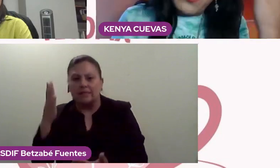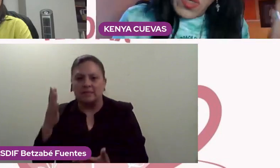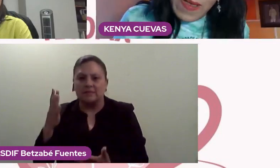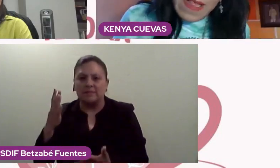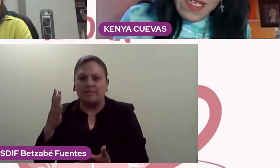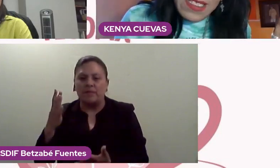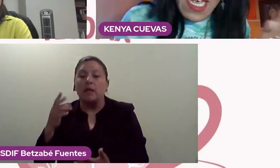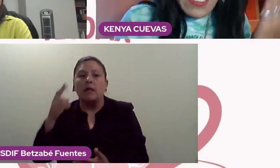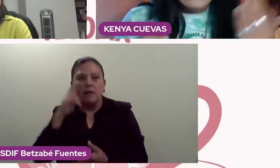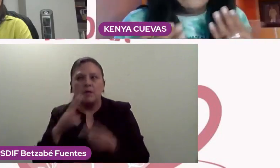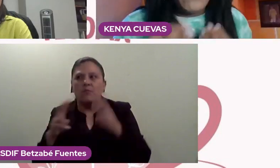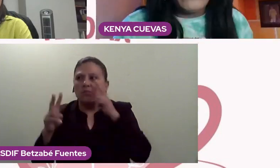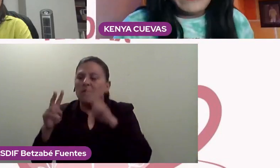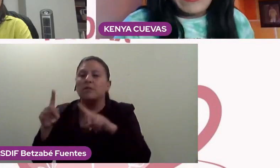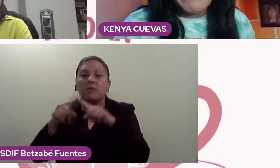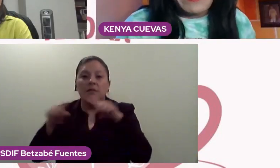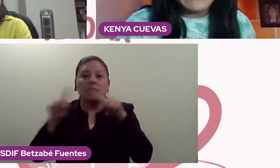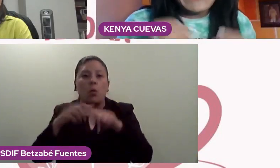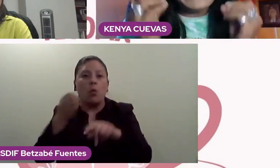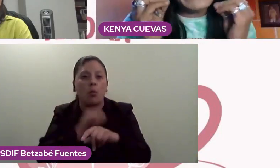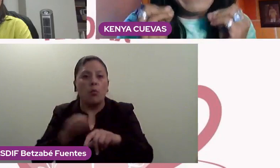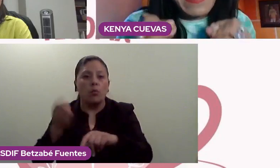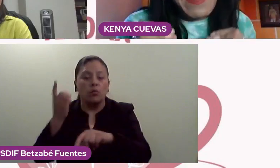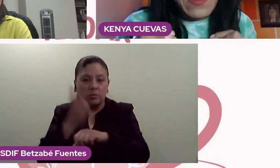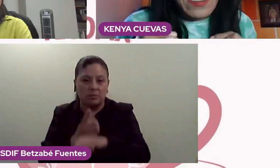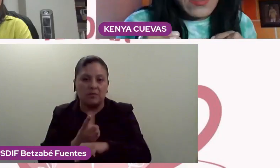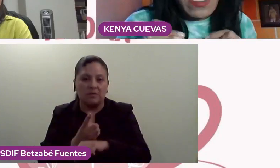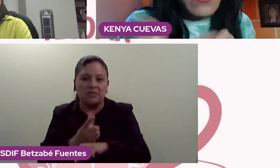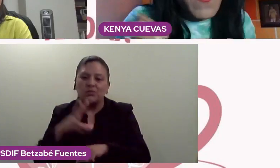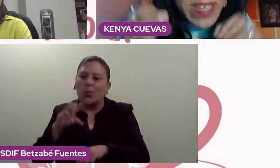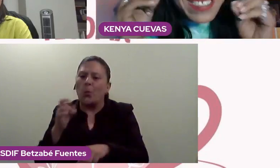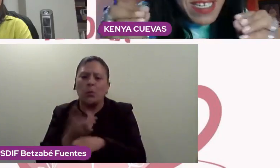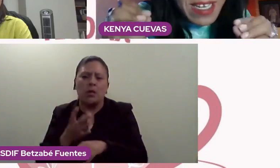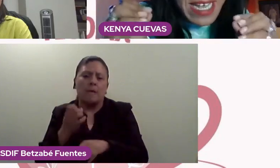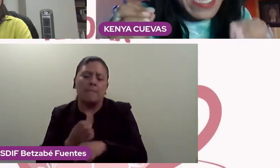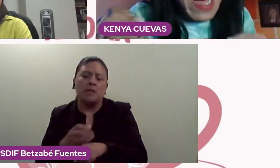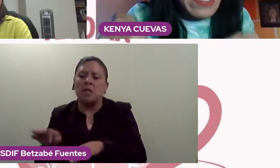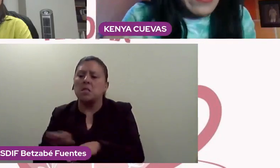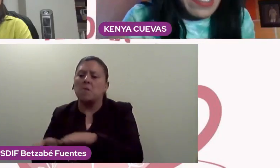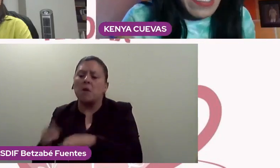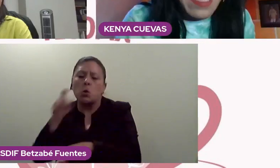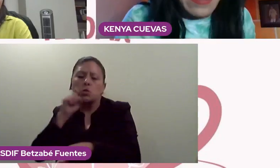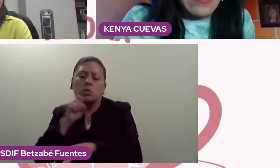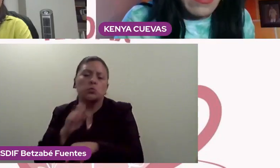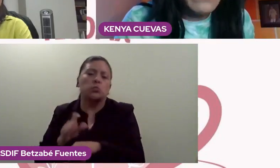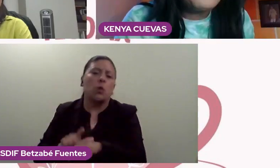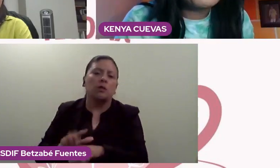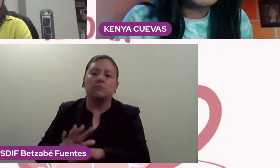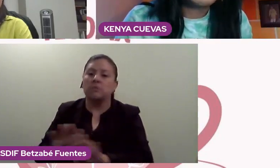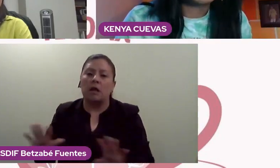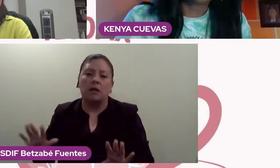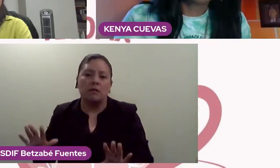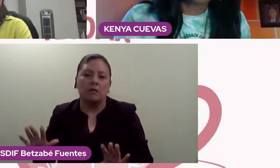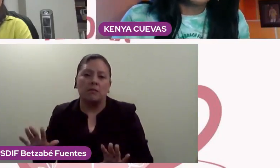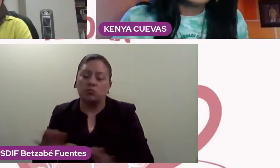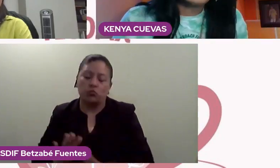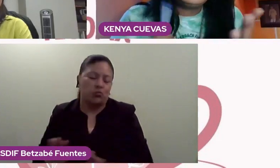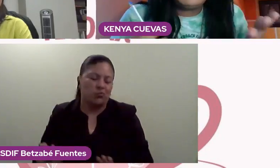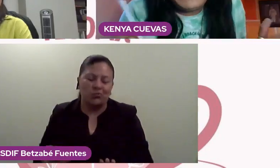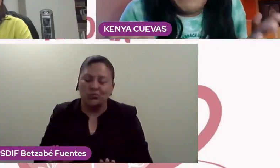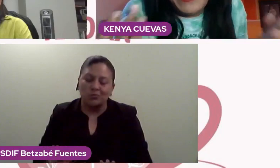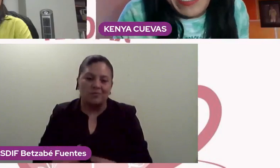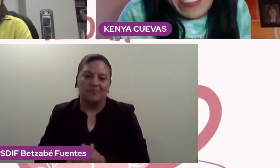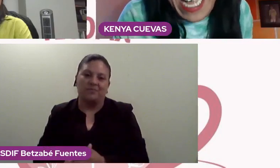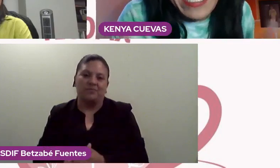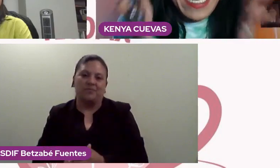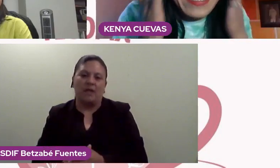de oportunidades y no únicamente el trabajo sexual como así era en realidad, ¿no? Entonces, ahorita